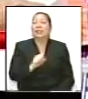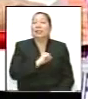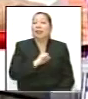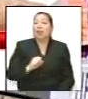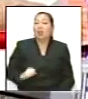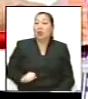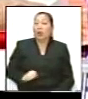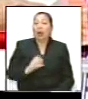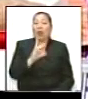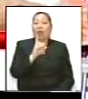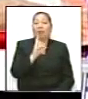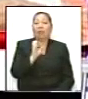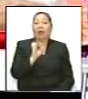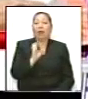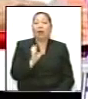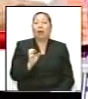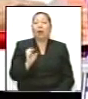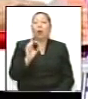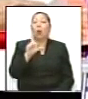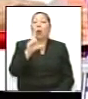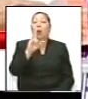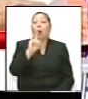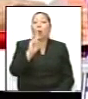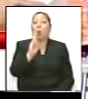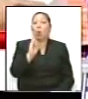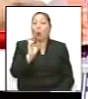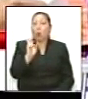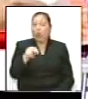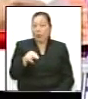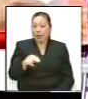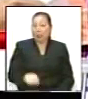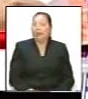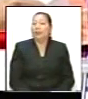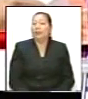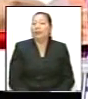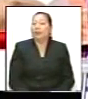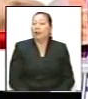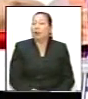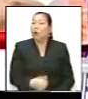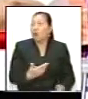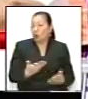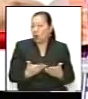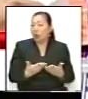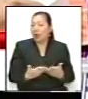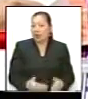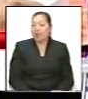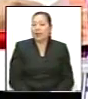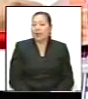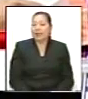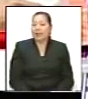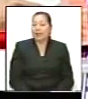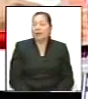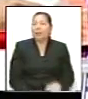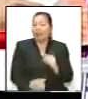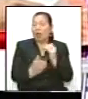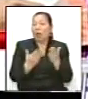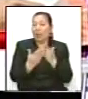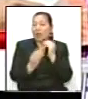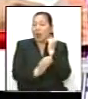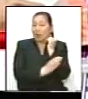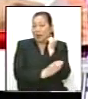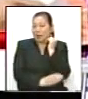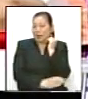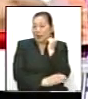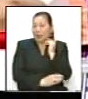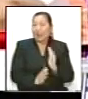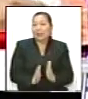Distrito de Supe. Otra institución educativa, 341 Sagrado Corazón de Jesús del Distrito de Nuevo Imperial Cañete, al igual que